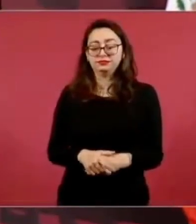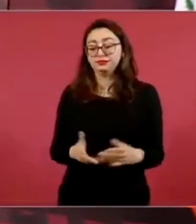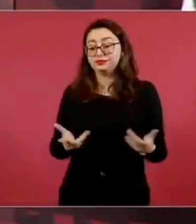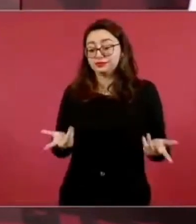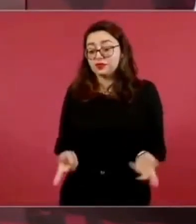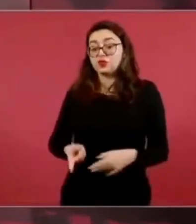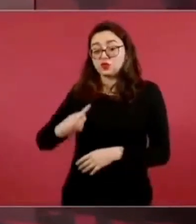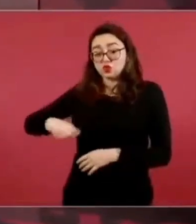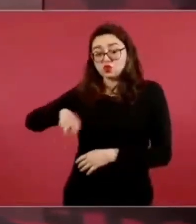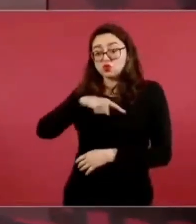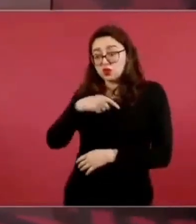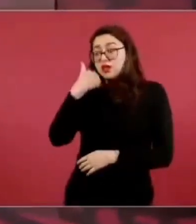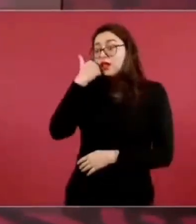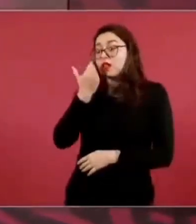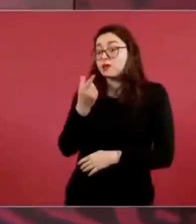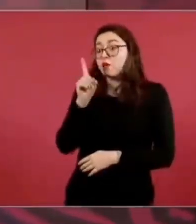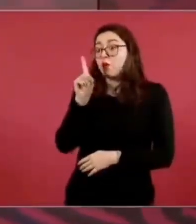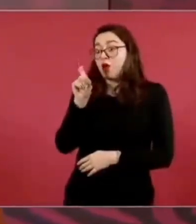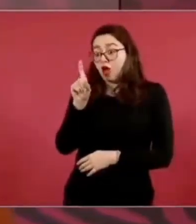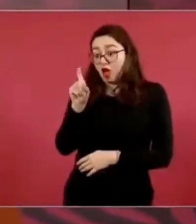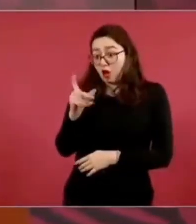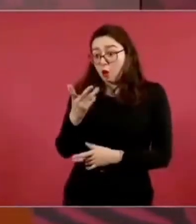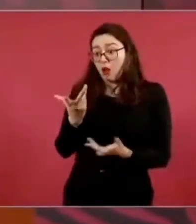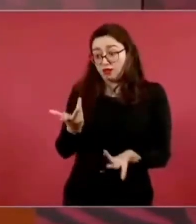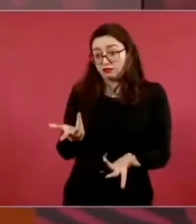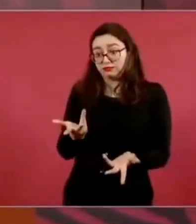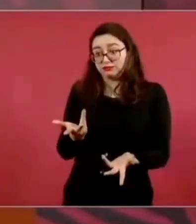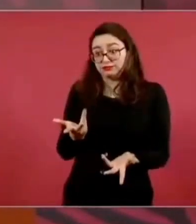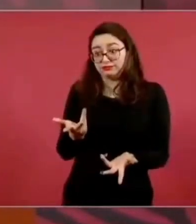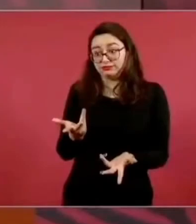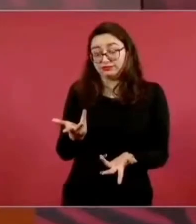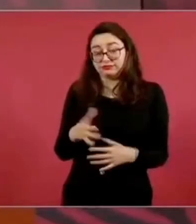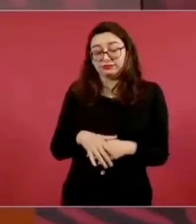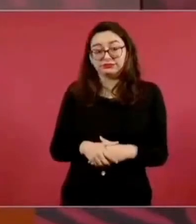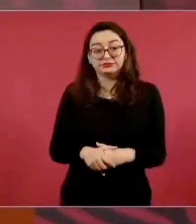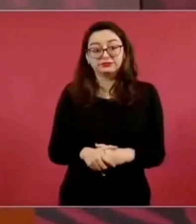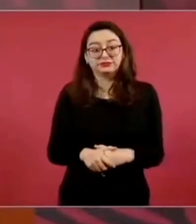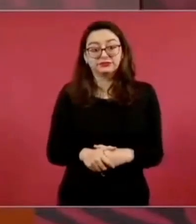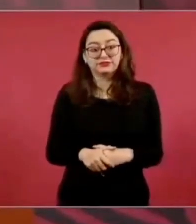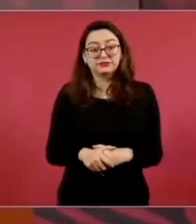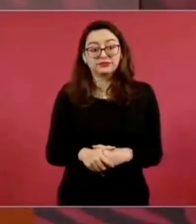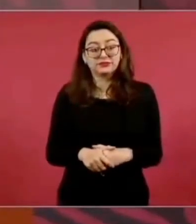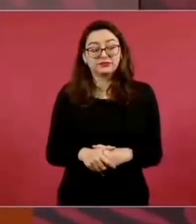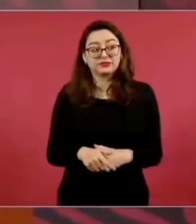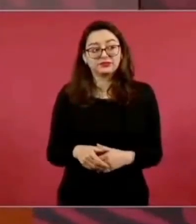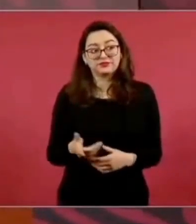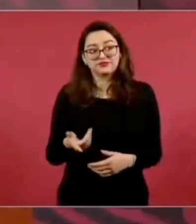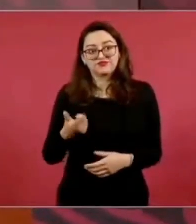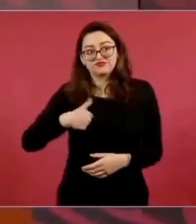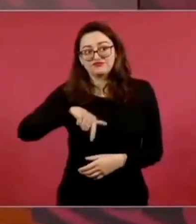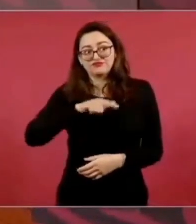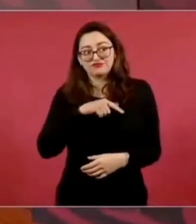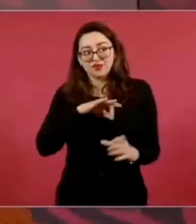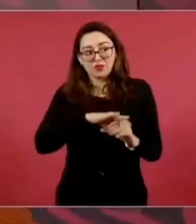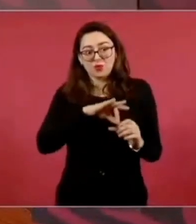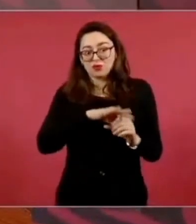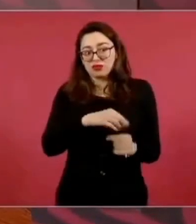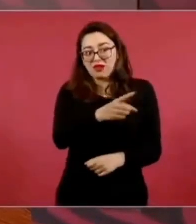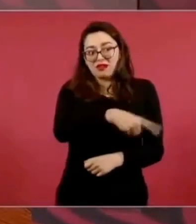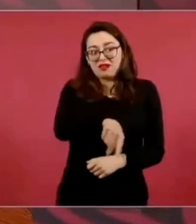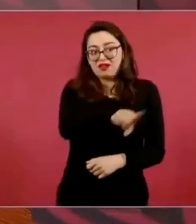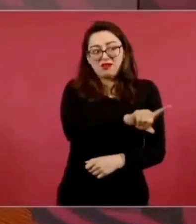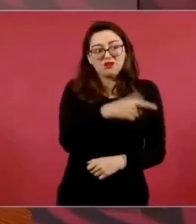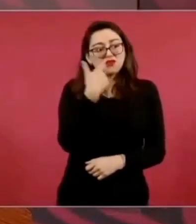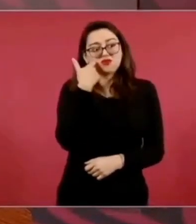hacemos si nos tienen amenazados que si no votamos no